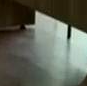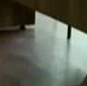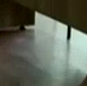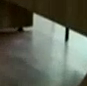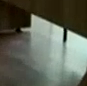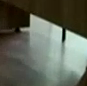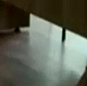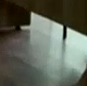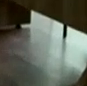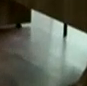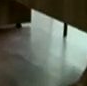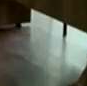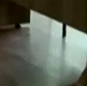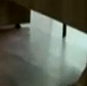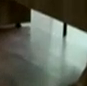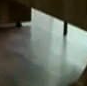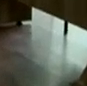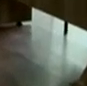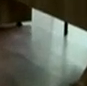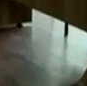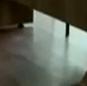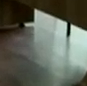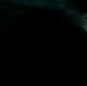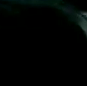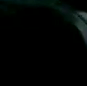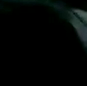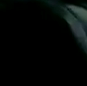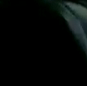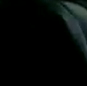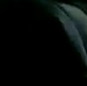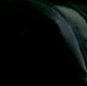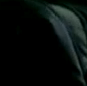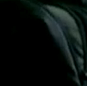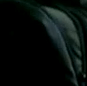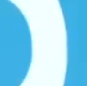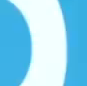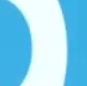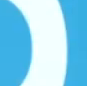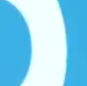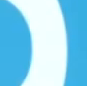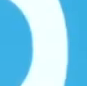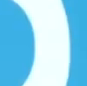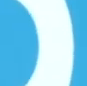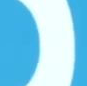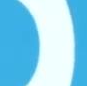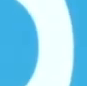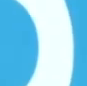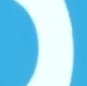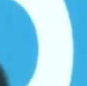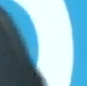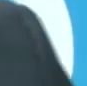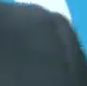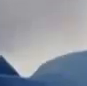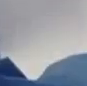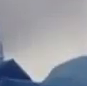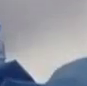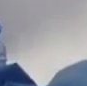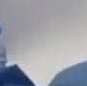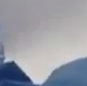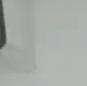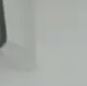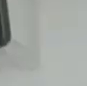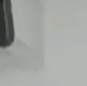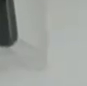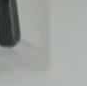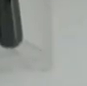Dictan presentación periódica y prohibición de salida del país para el alcalde de Quito, Jorge Yunda, y otros tres funcionarios por presunto peculado en